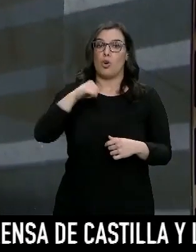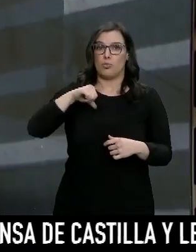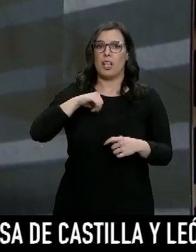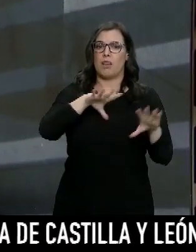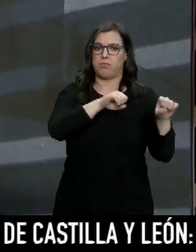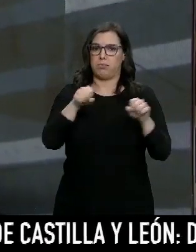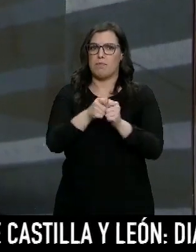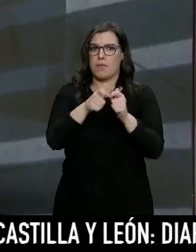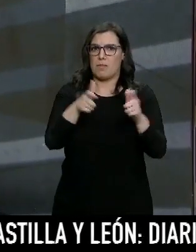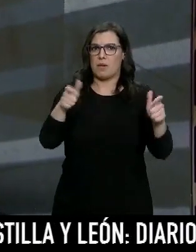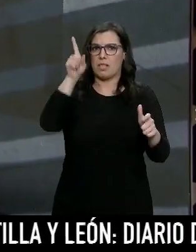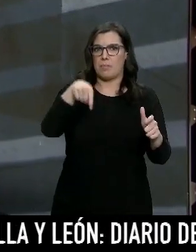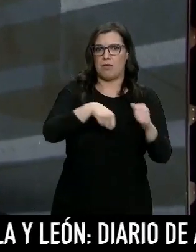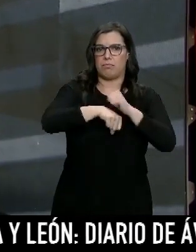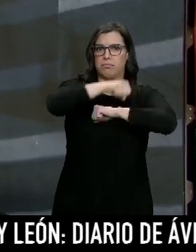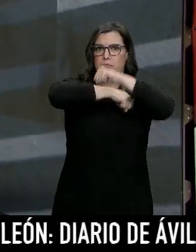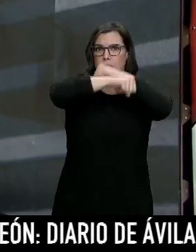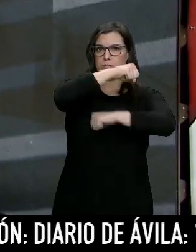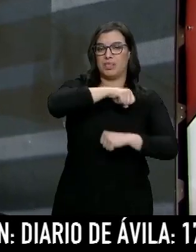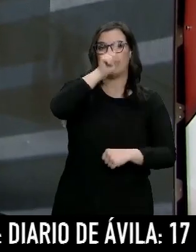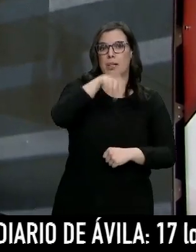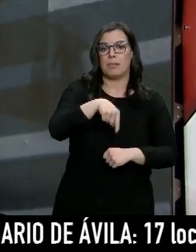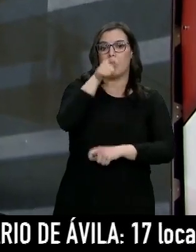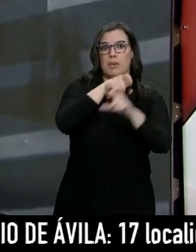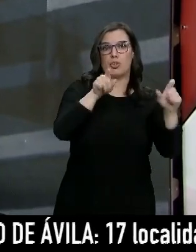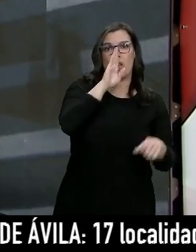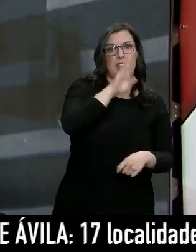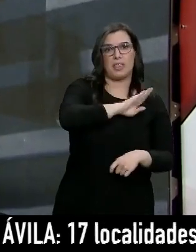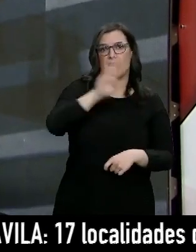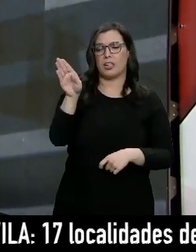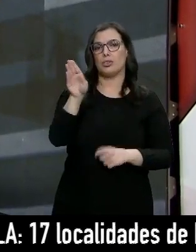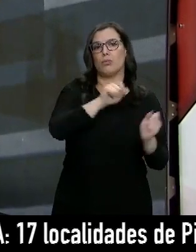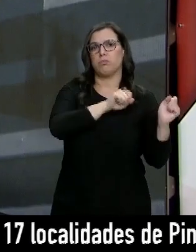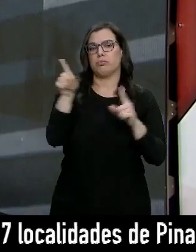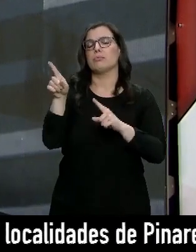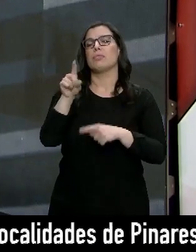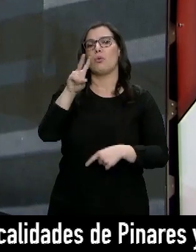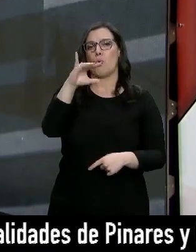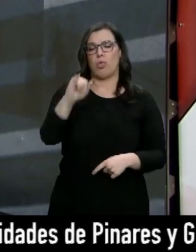hospitalaria y aumentan también los pacientes que ingresan directamente en cuidados intensivos.